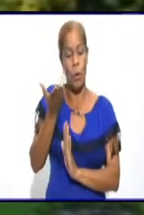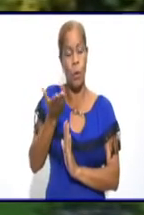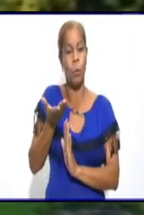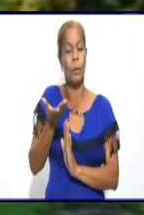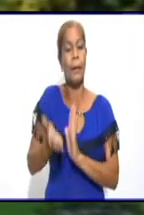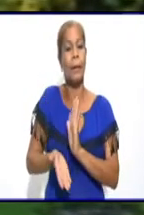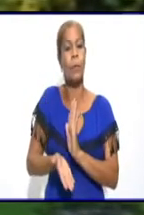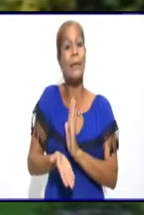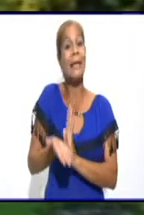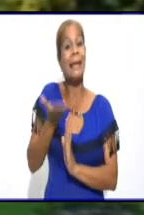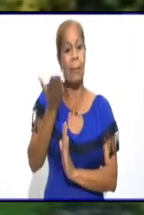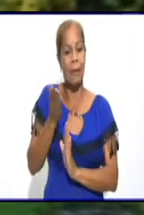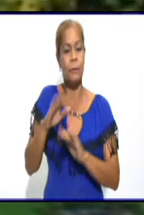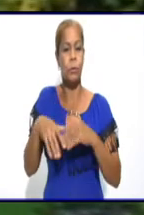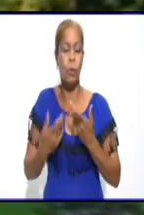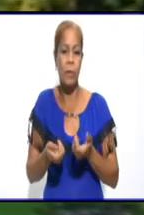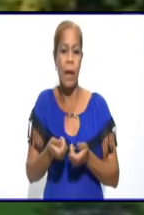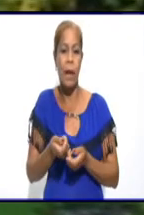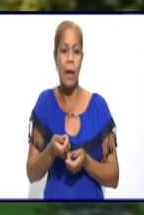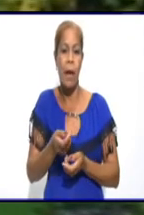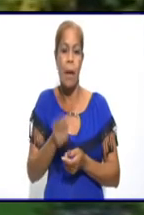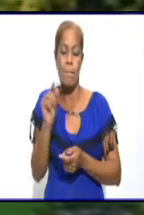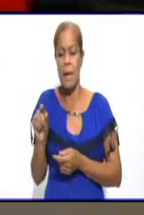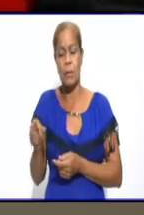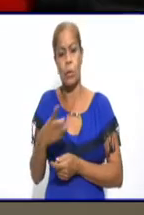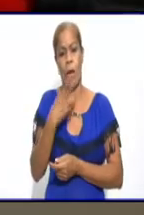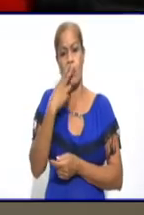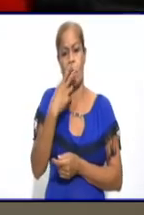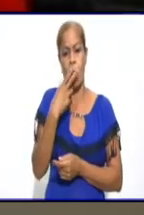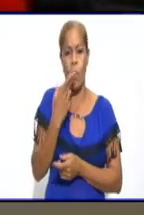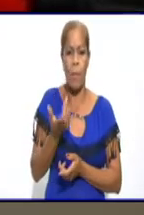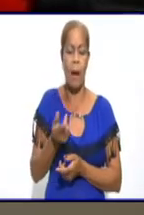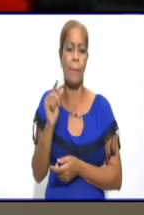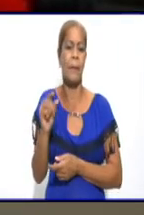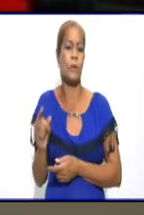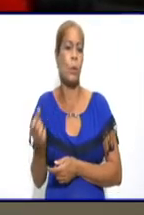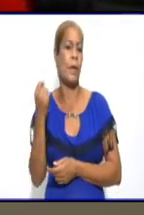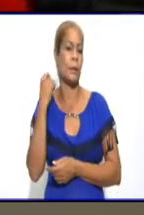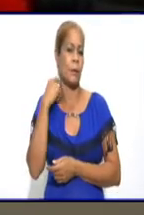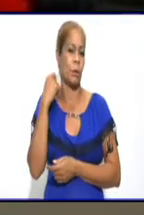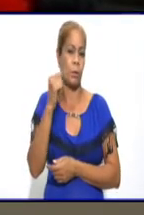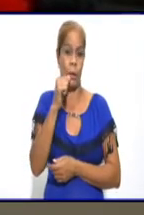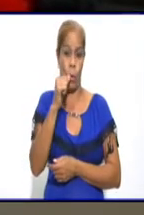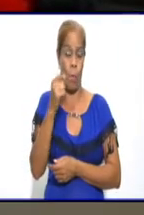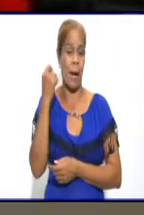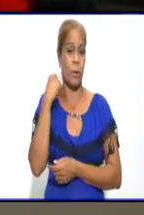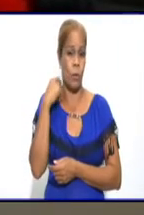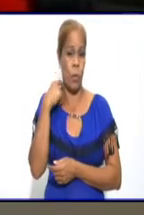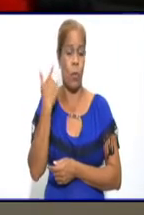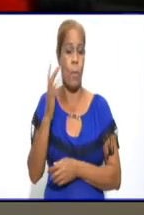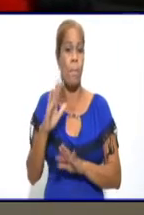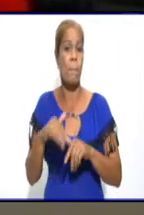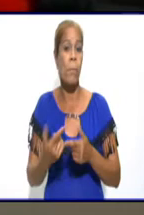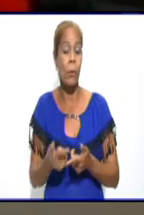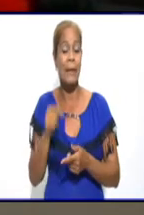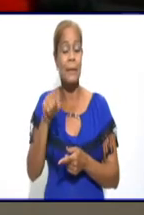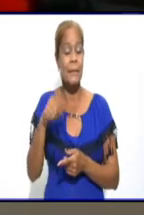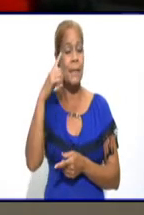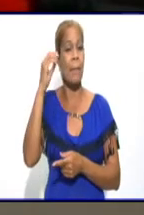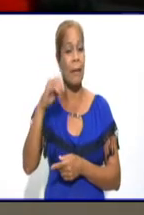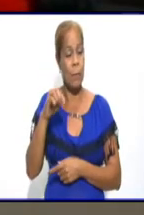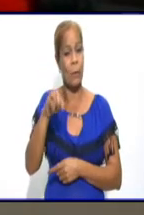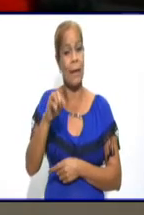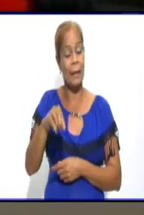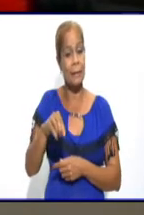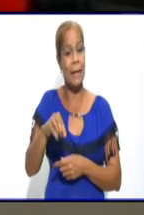el tabaquismo en las personas a partir también del confinamiento del estrés de la ansiedad que provoca esta